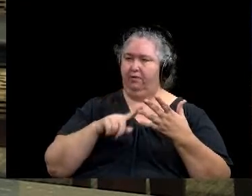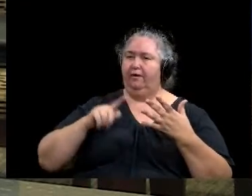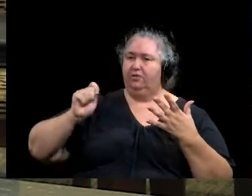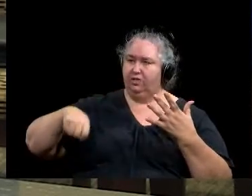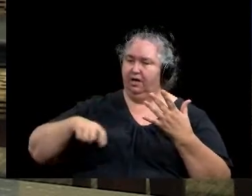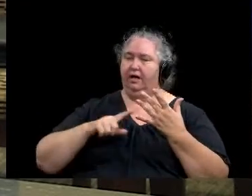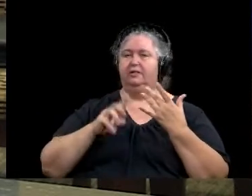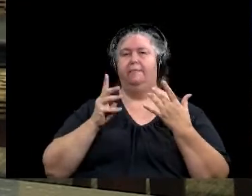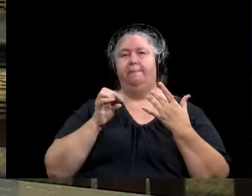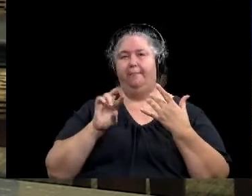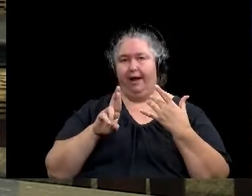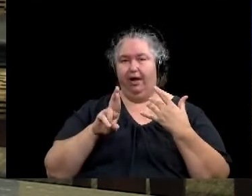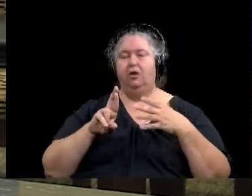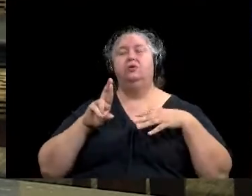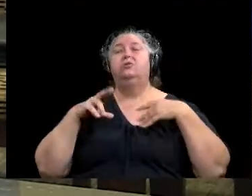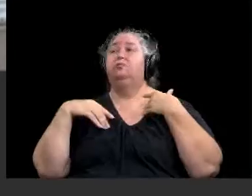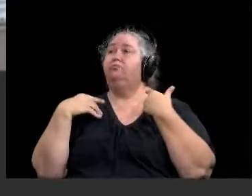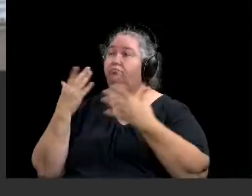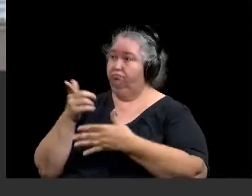luego